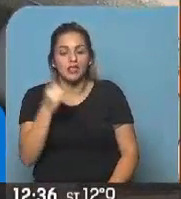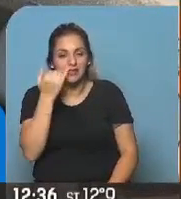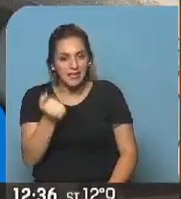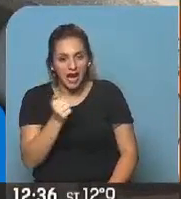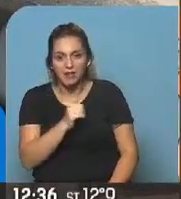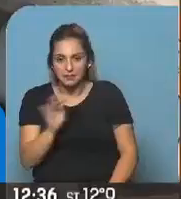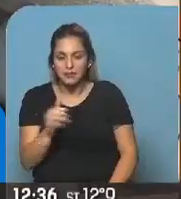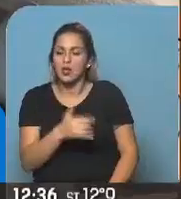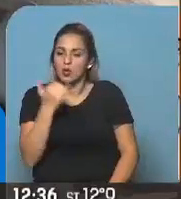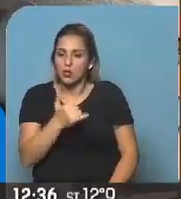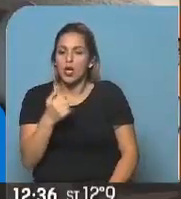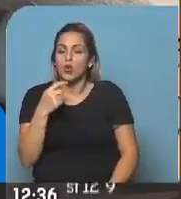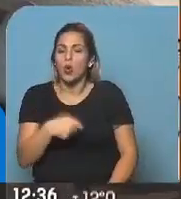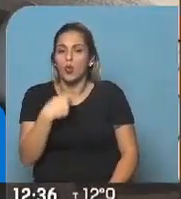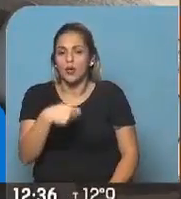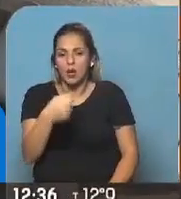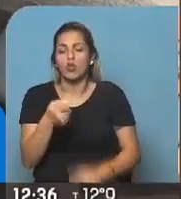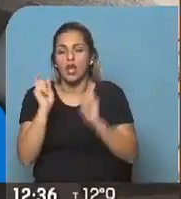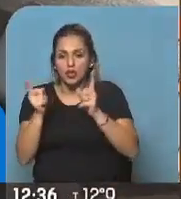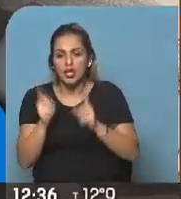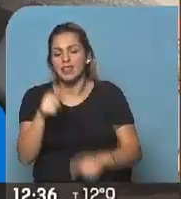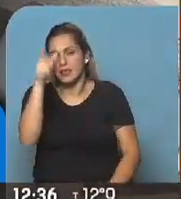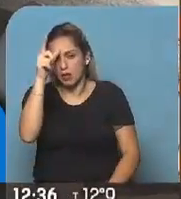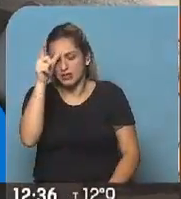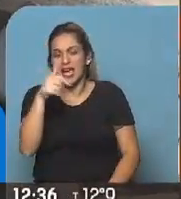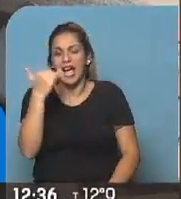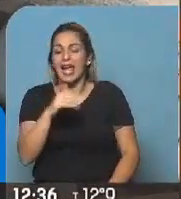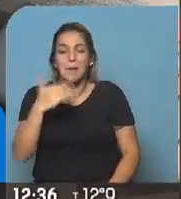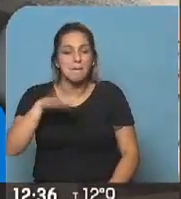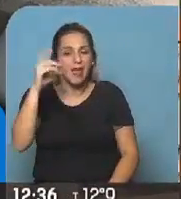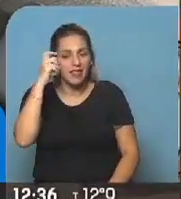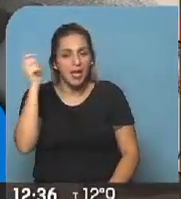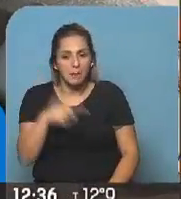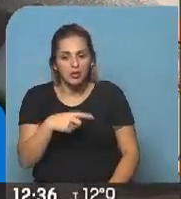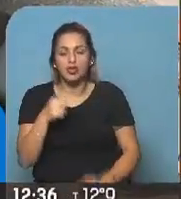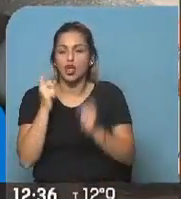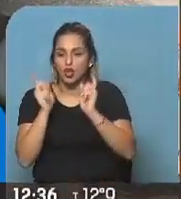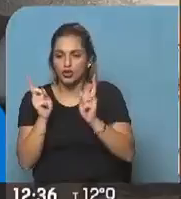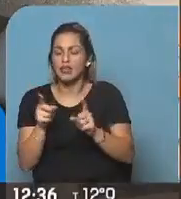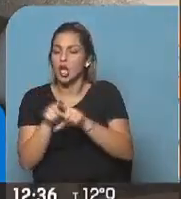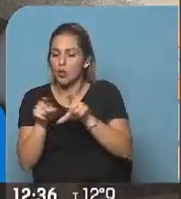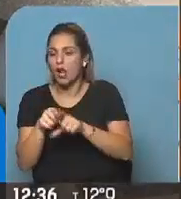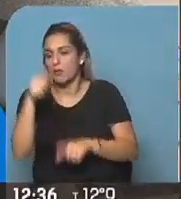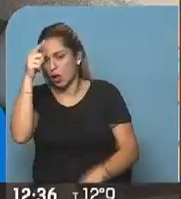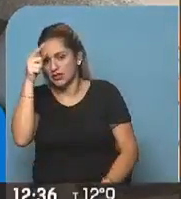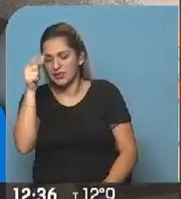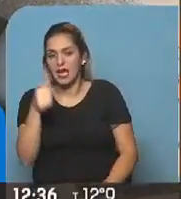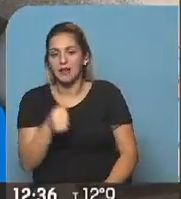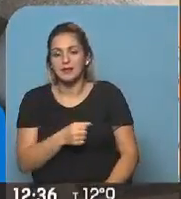preadjudicamos, tuvieron una cuota los docentes y los policías. Hay más del 10% en el caso de los docentes y lo mismo de los policías. Se